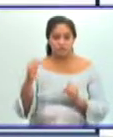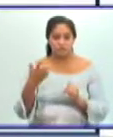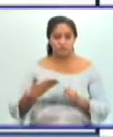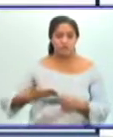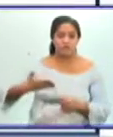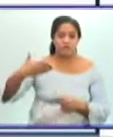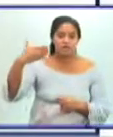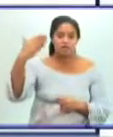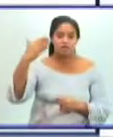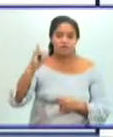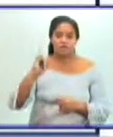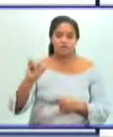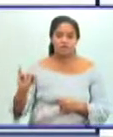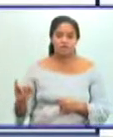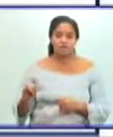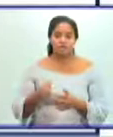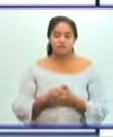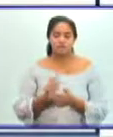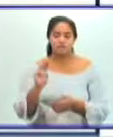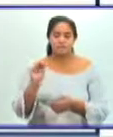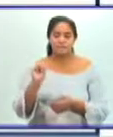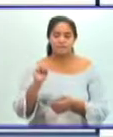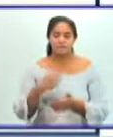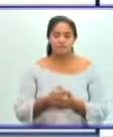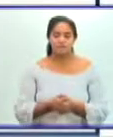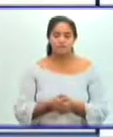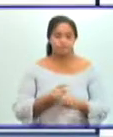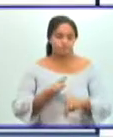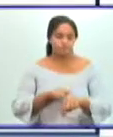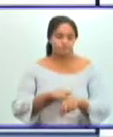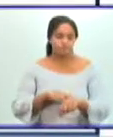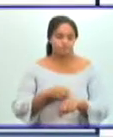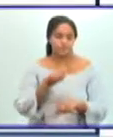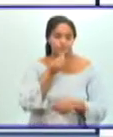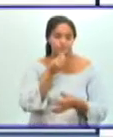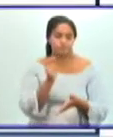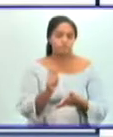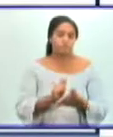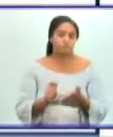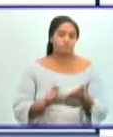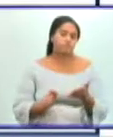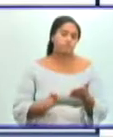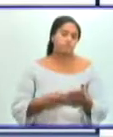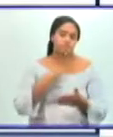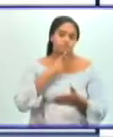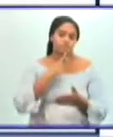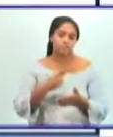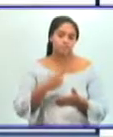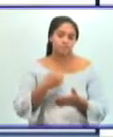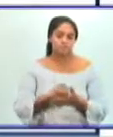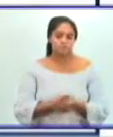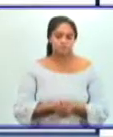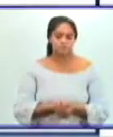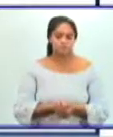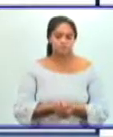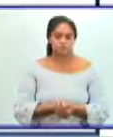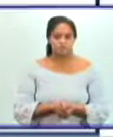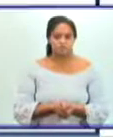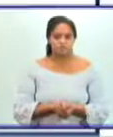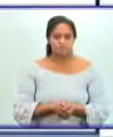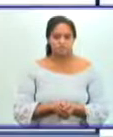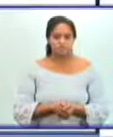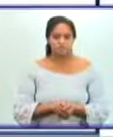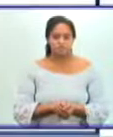es 16 metros. Te daré un tiempo para que compruebes la respuesta que debes haber